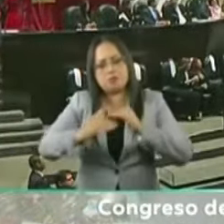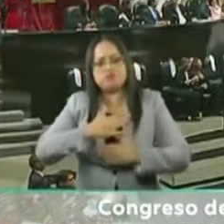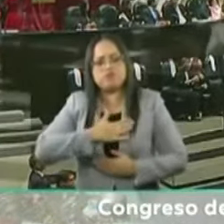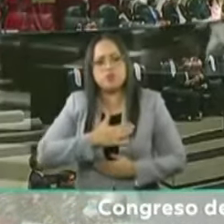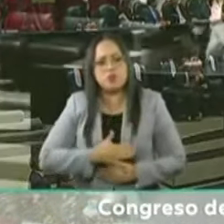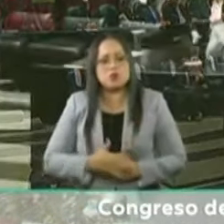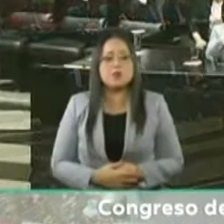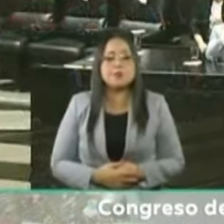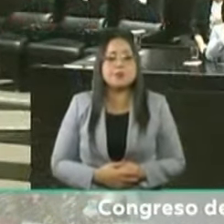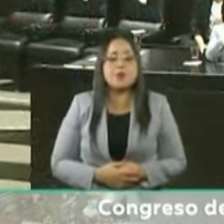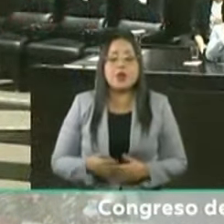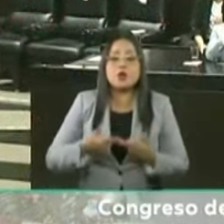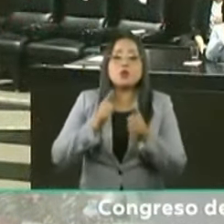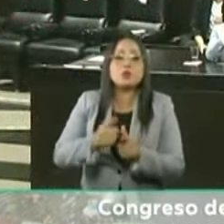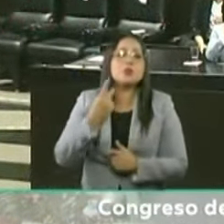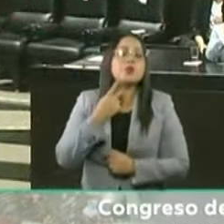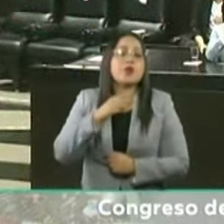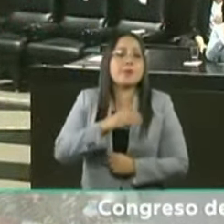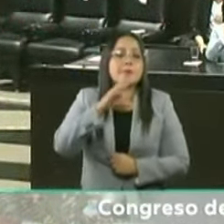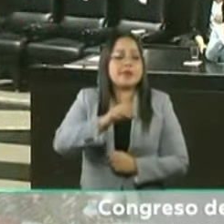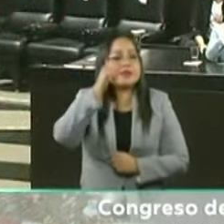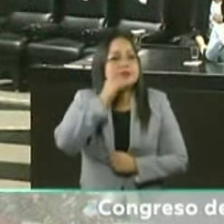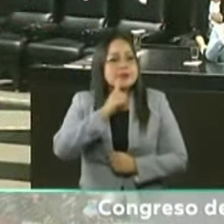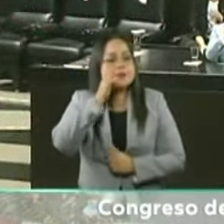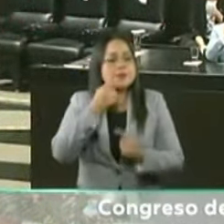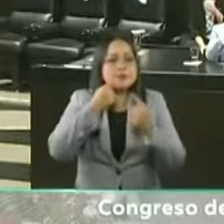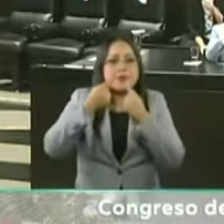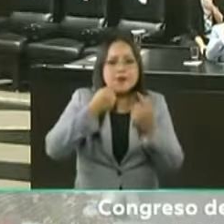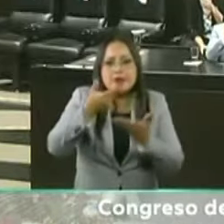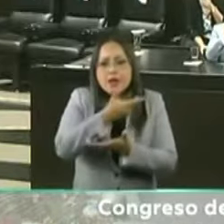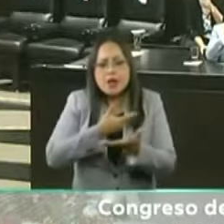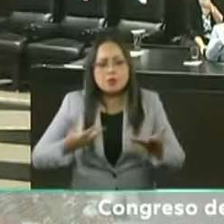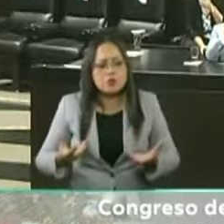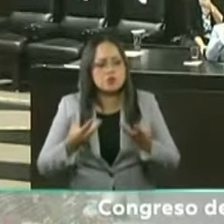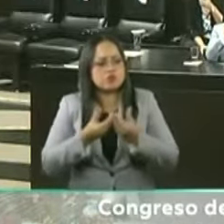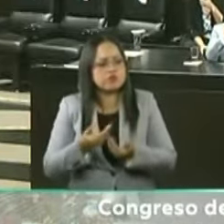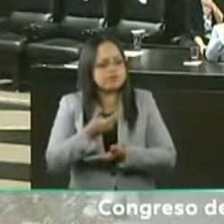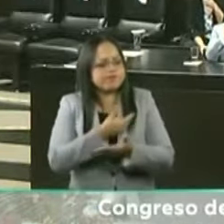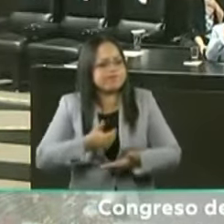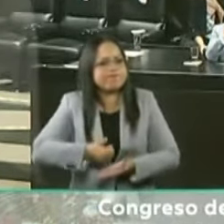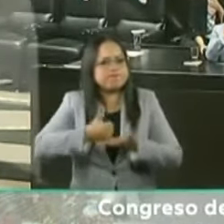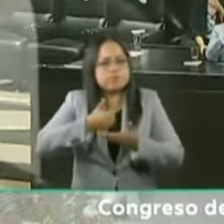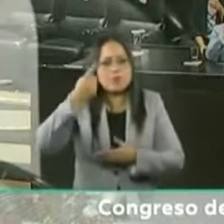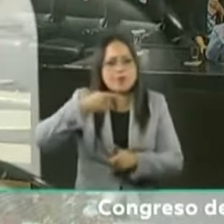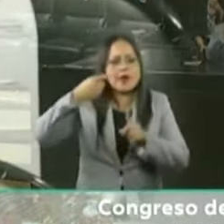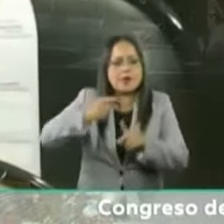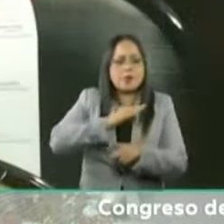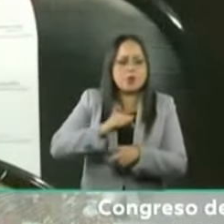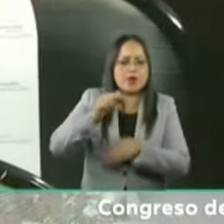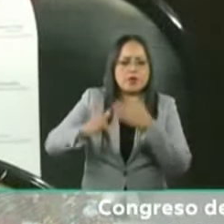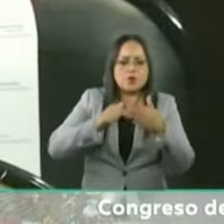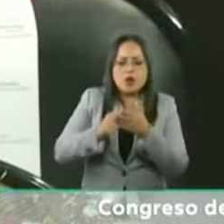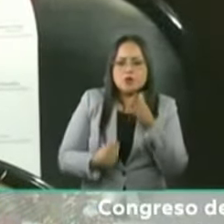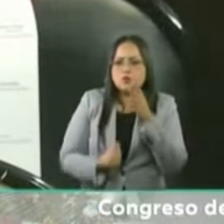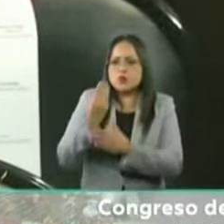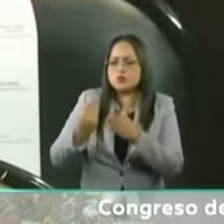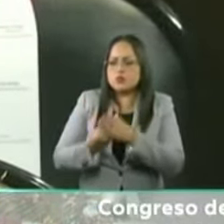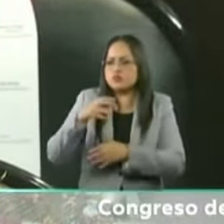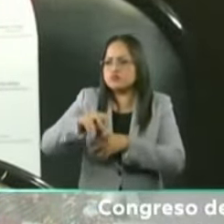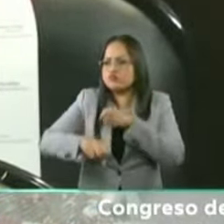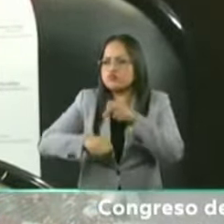le llevaremos el resto de lo que es esta ceremonia allí en San Lázaro tan pronto ocurra. Por lo pronto, no se despegue de nuestra sintonía. Gracias,